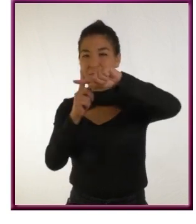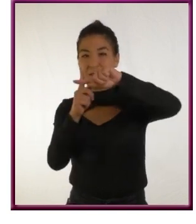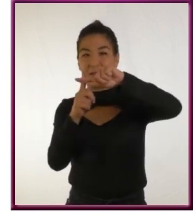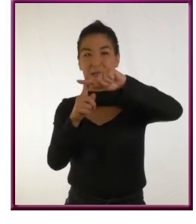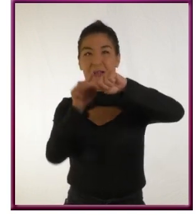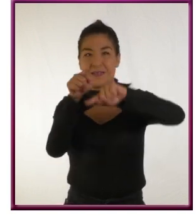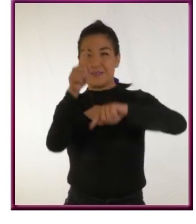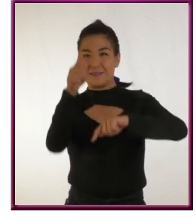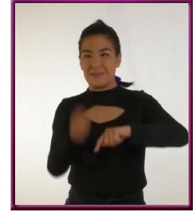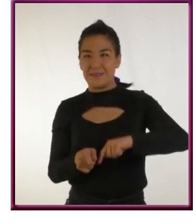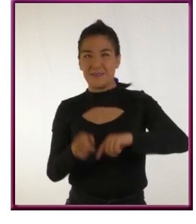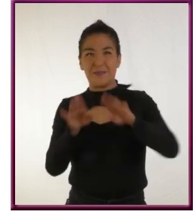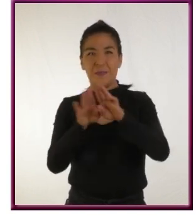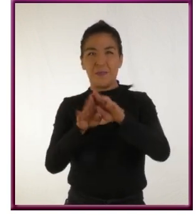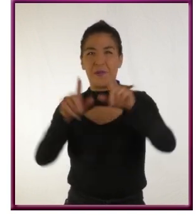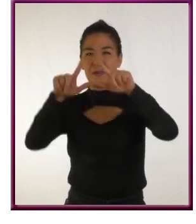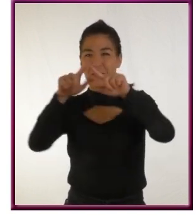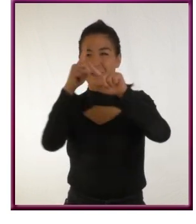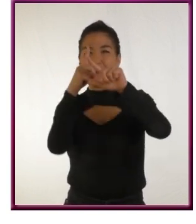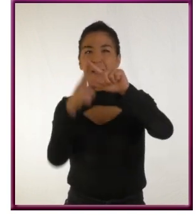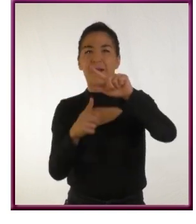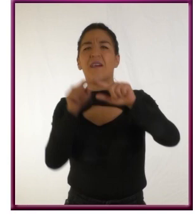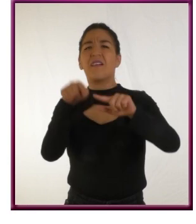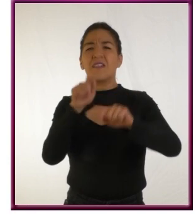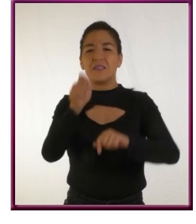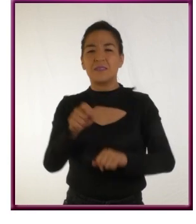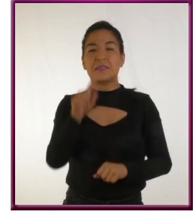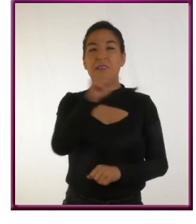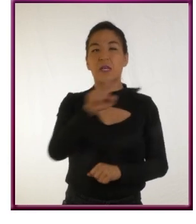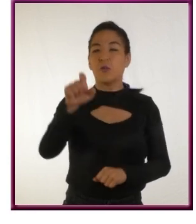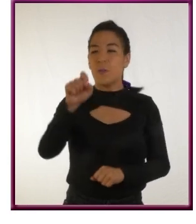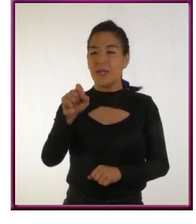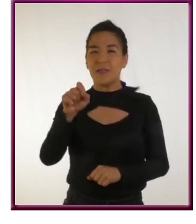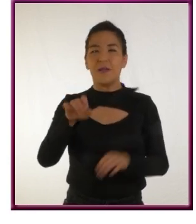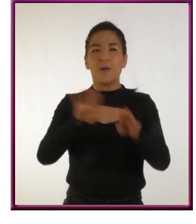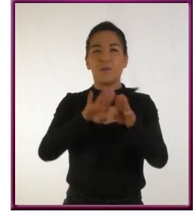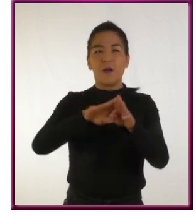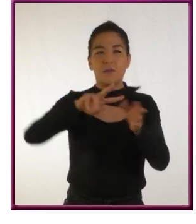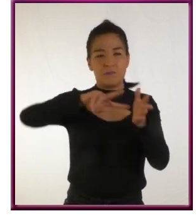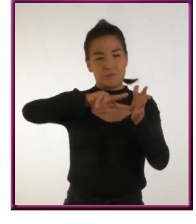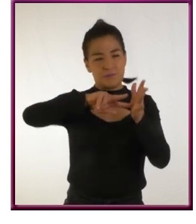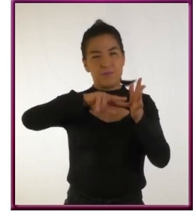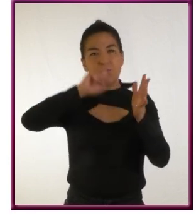cosa es el punto medio del triángulo equilátero, rotamos 120